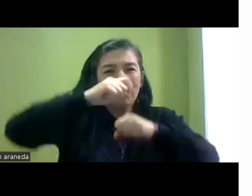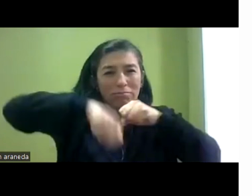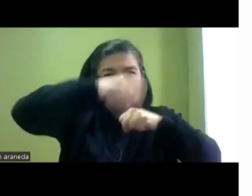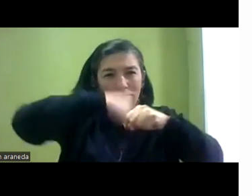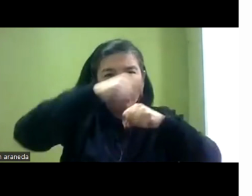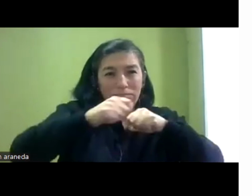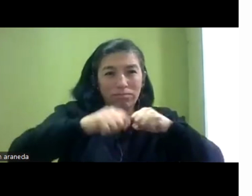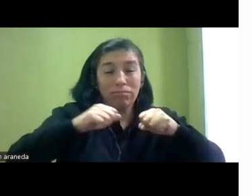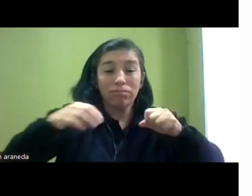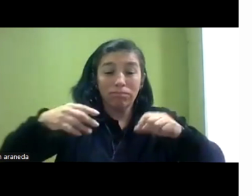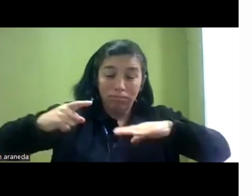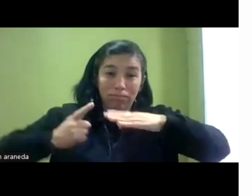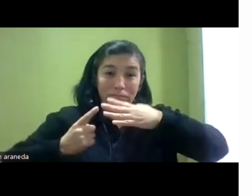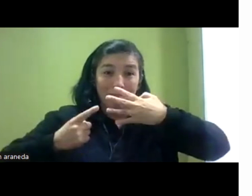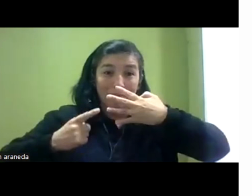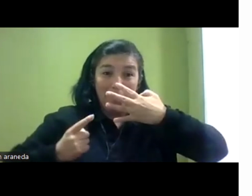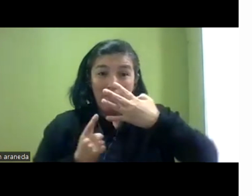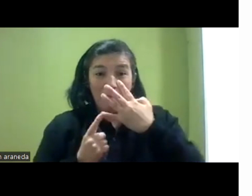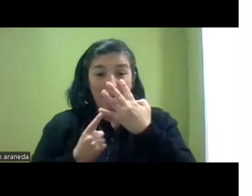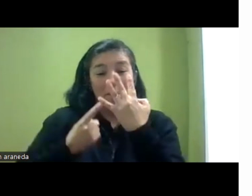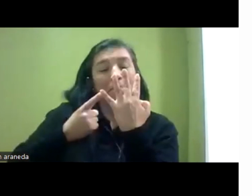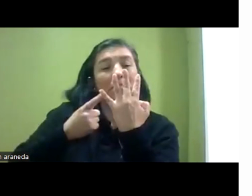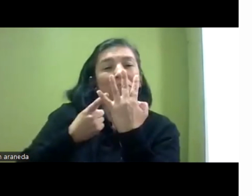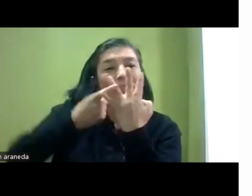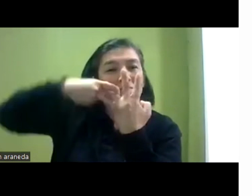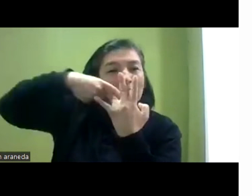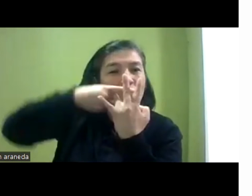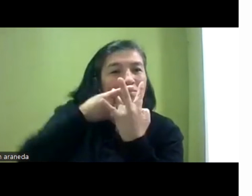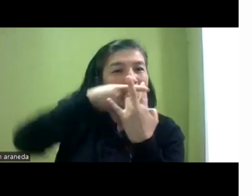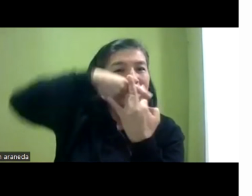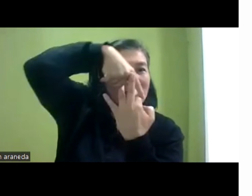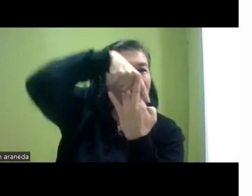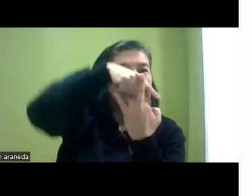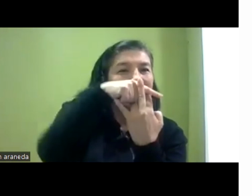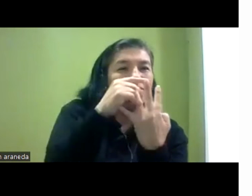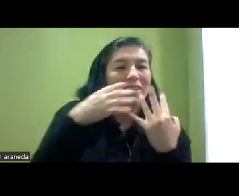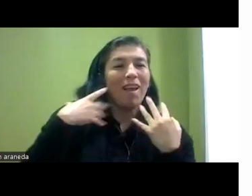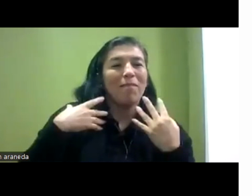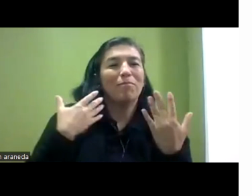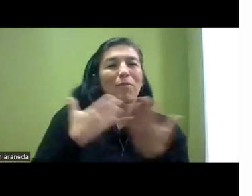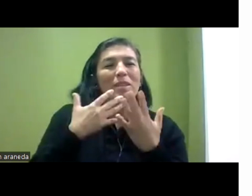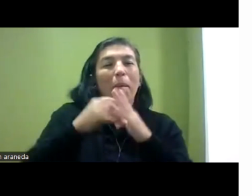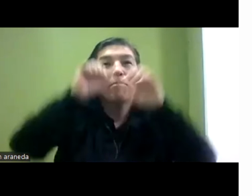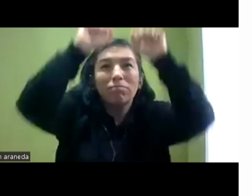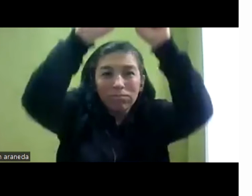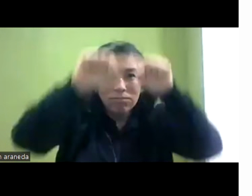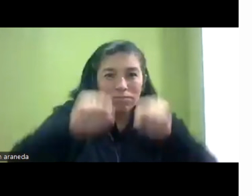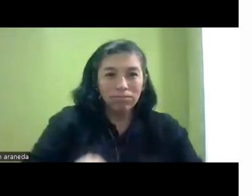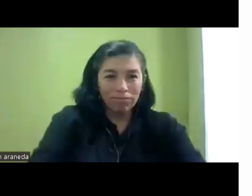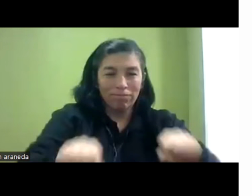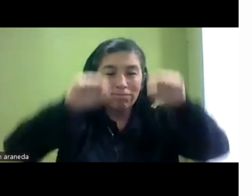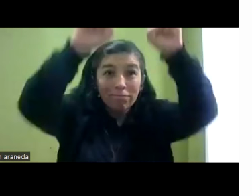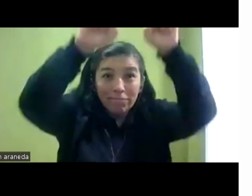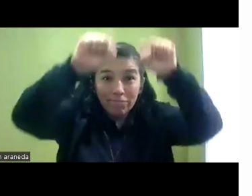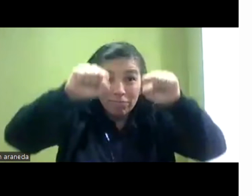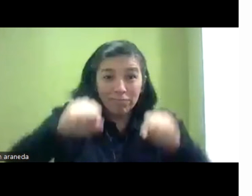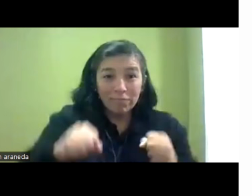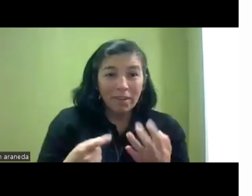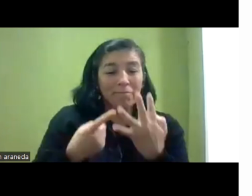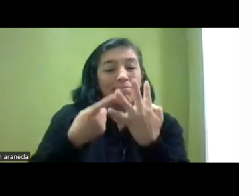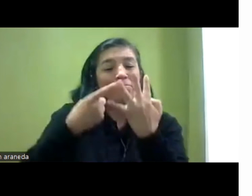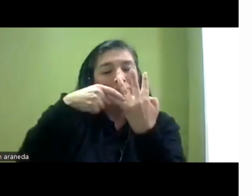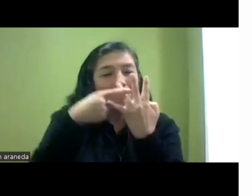que vamos a ver algunas imágenes de esas prendas, tejidas a telar, en un telar semejante